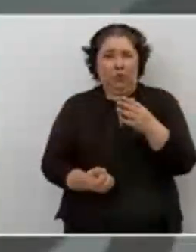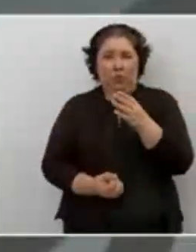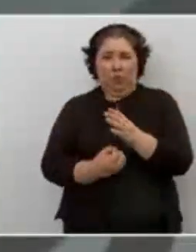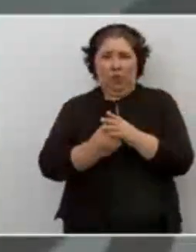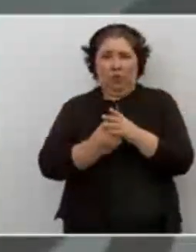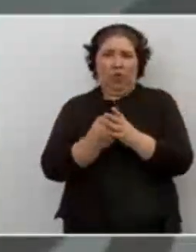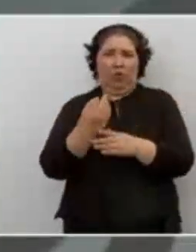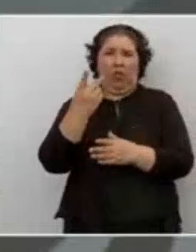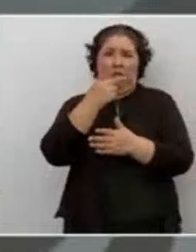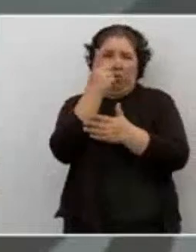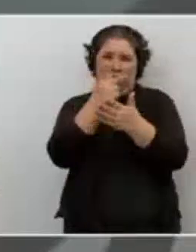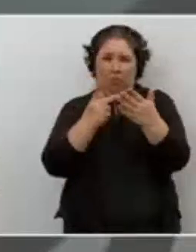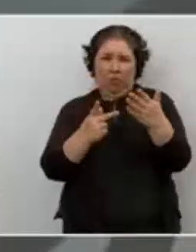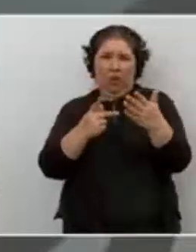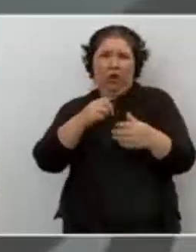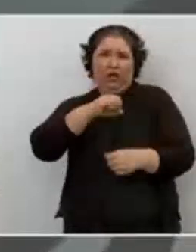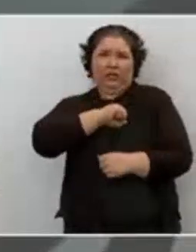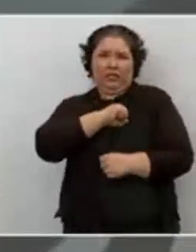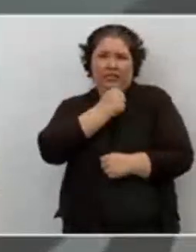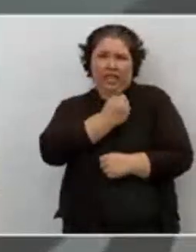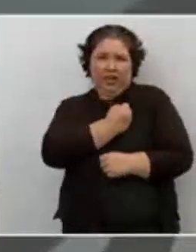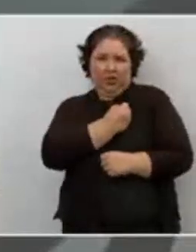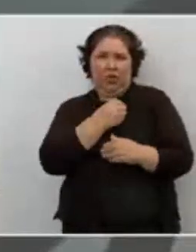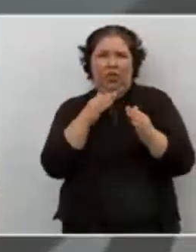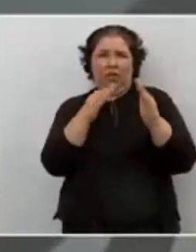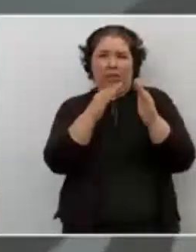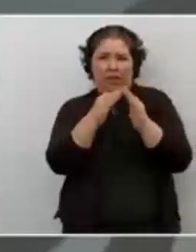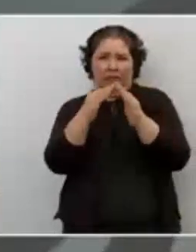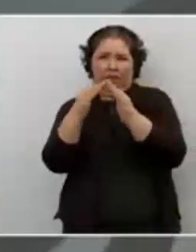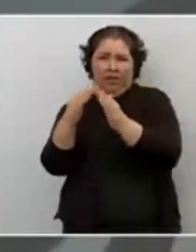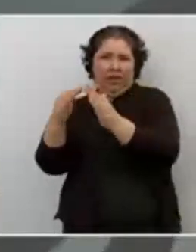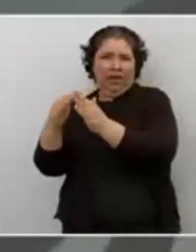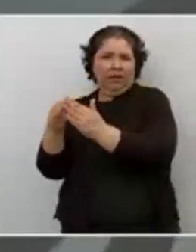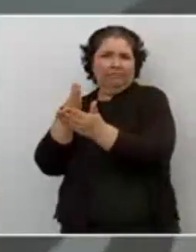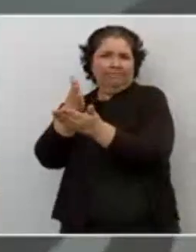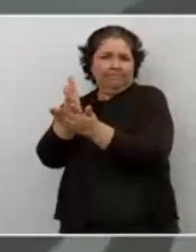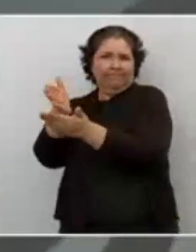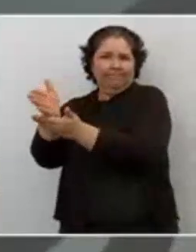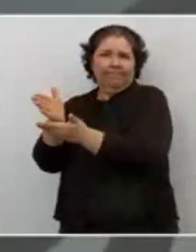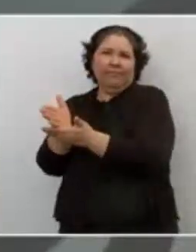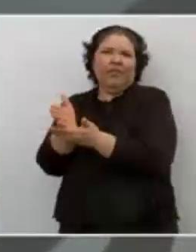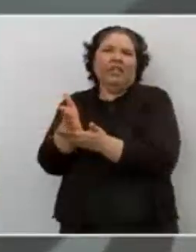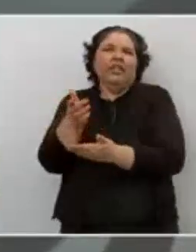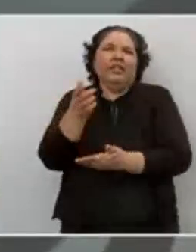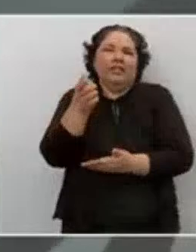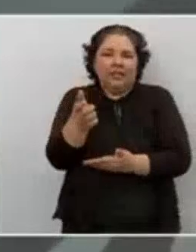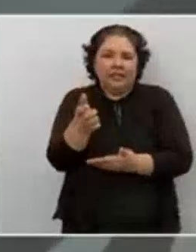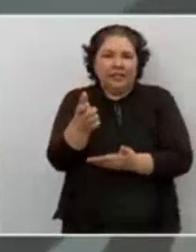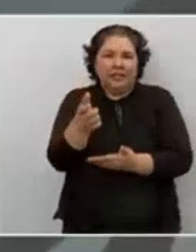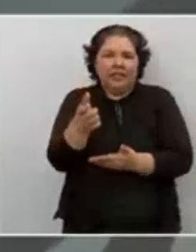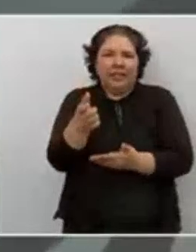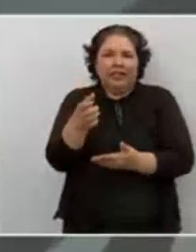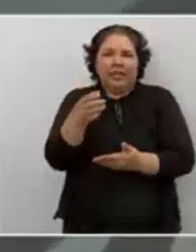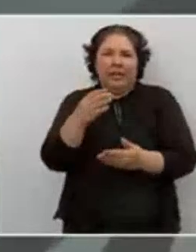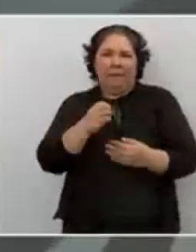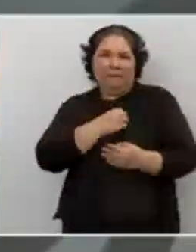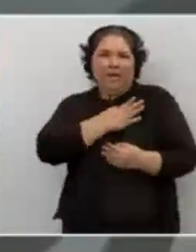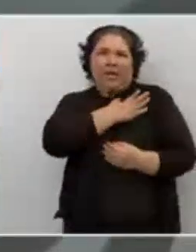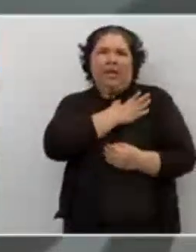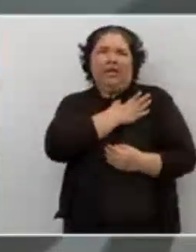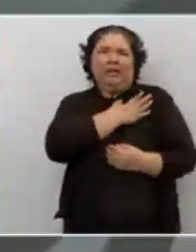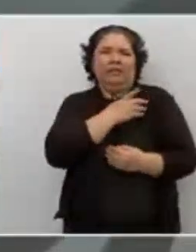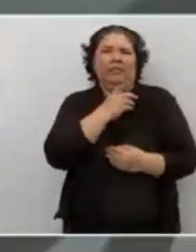programa que es Salud Casa por Casa. Este programa, ¿por qué está en bienestar? Porque el